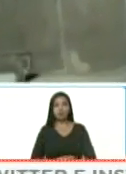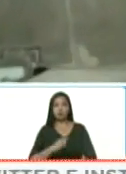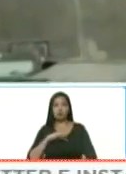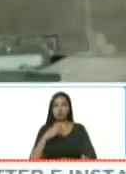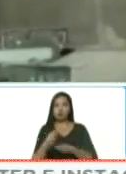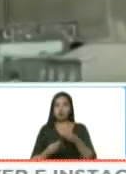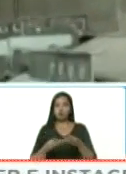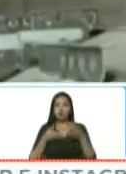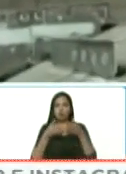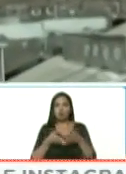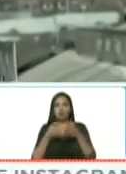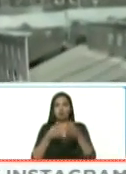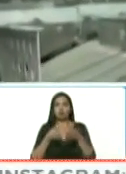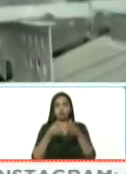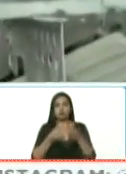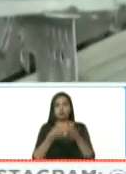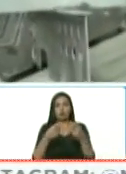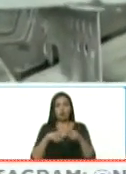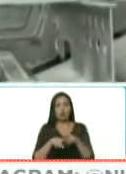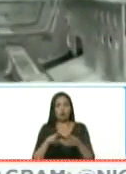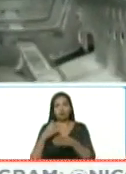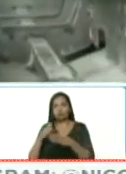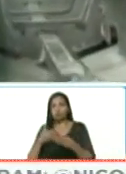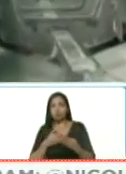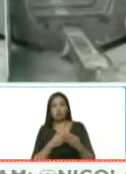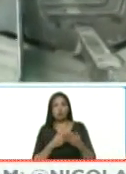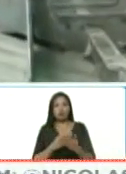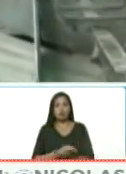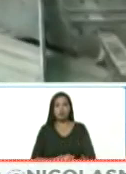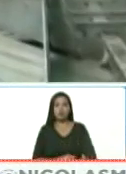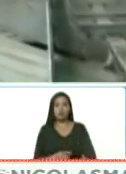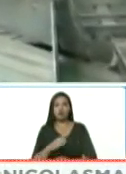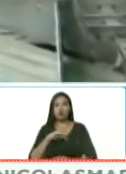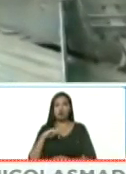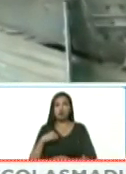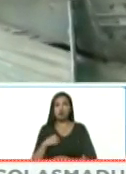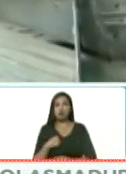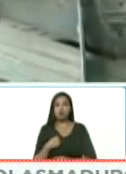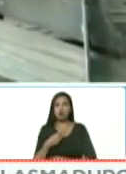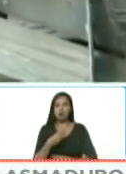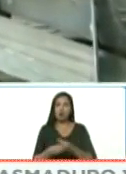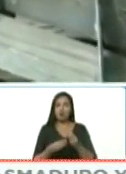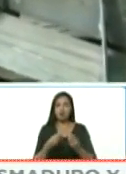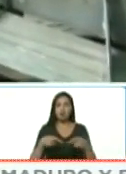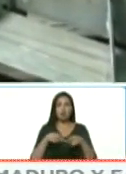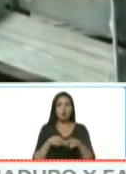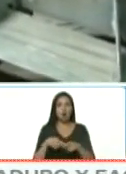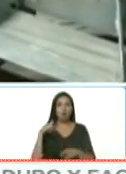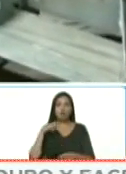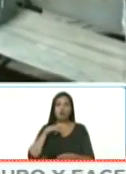haciendo barcos, en cualquier momento nos ponemos a hacer aviones